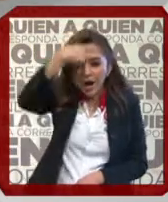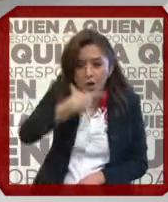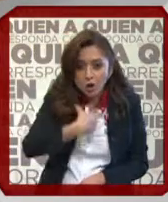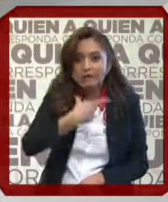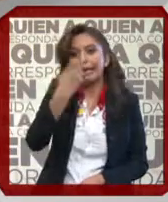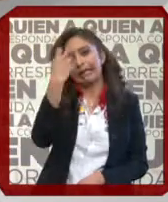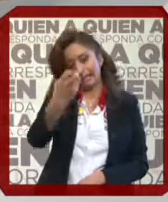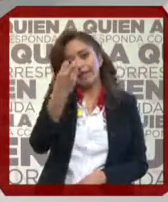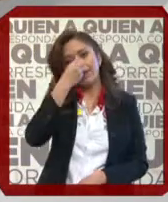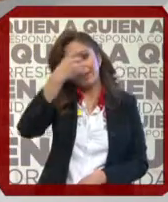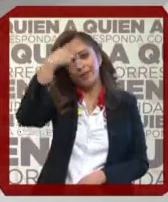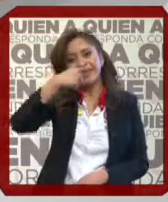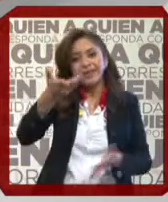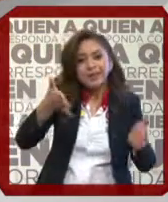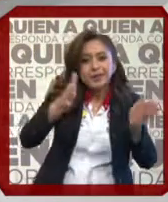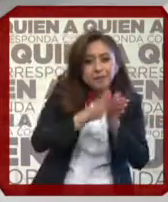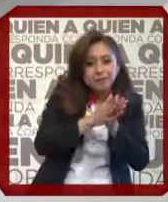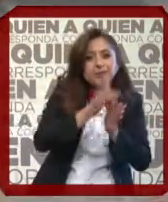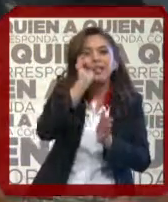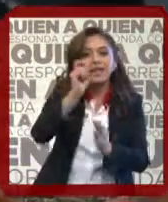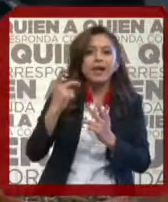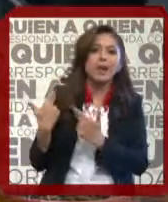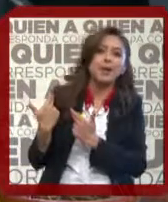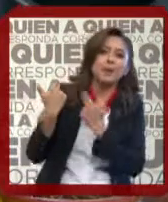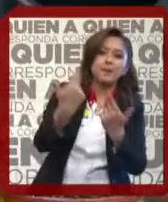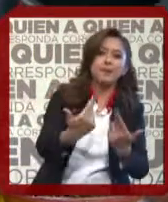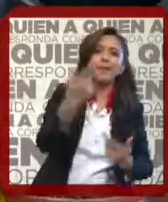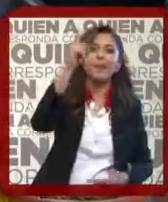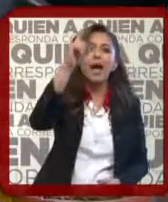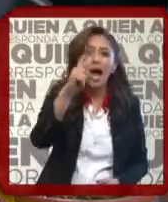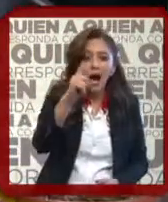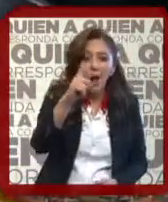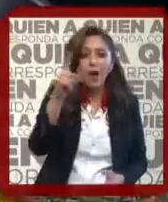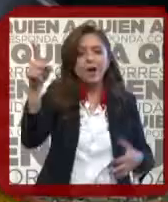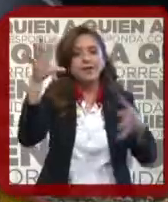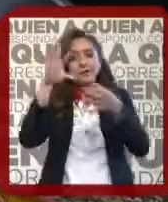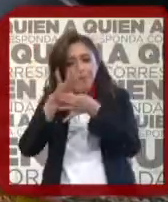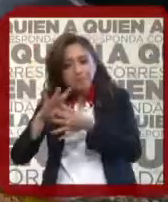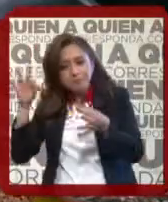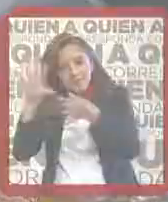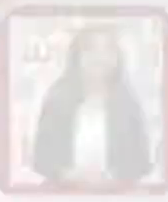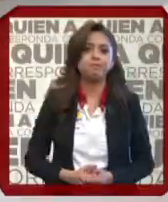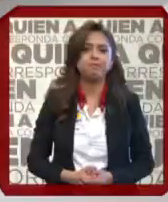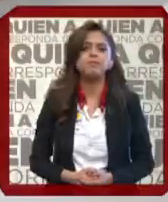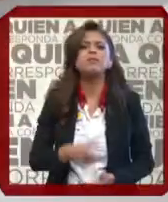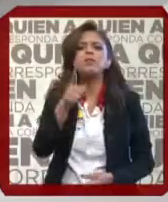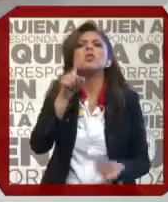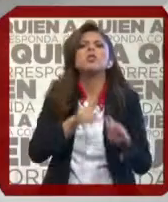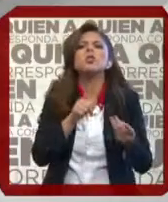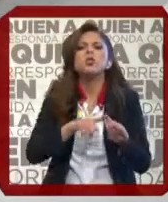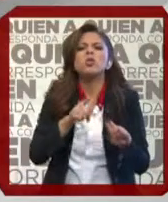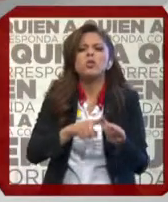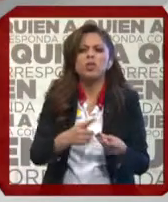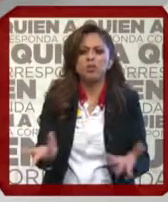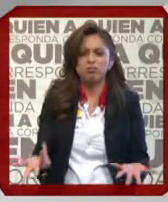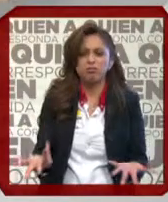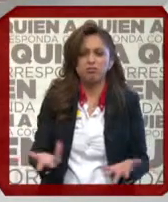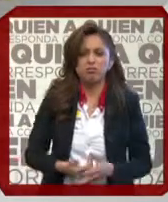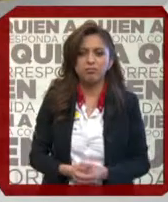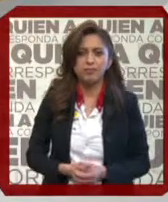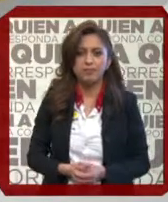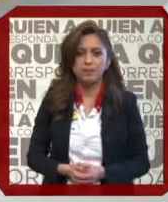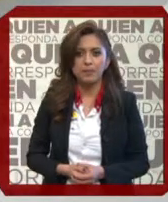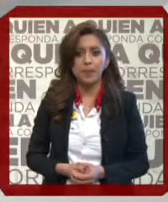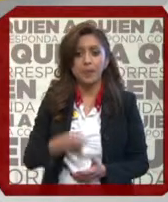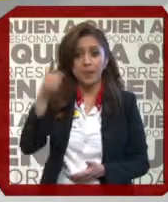de ricas quesadillas y tlacoyos, les va a regalar el agua, diciendo que van del programa a quien corresponda. ¿En dónde estamos ubicados, Melquiades?